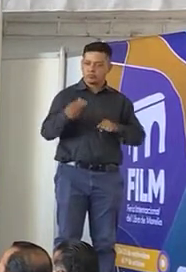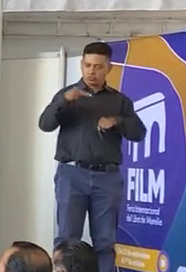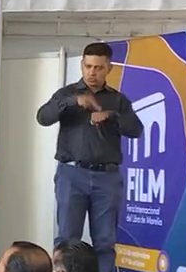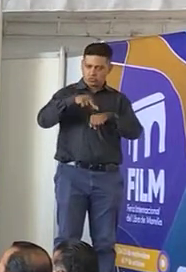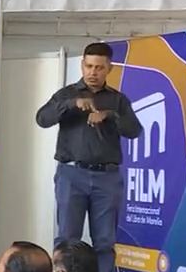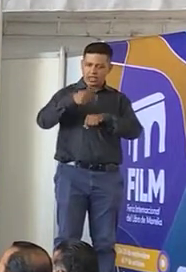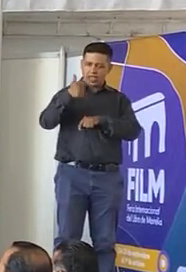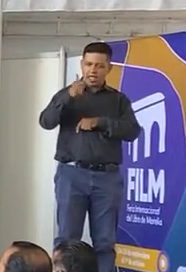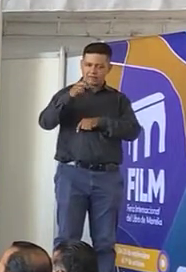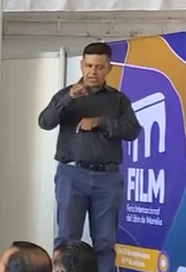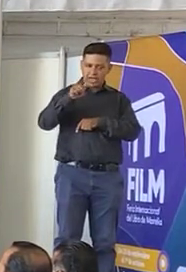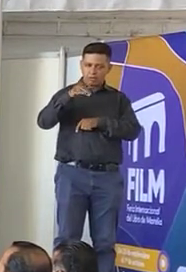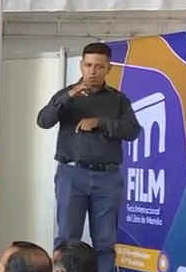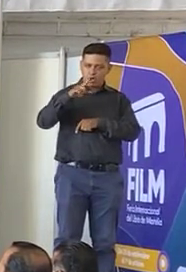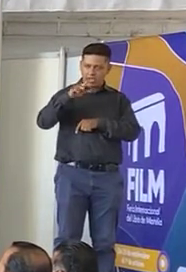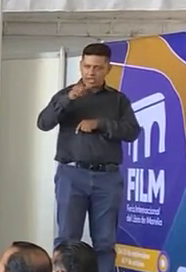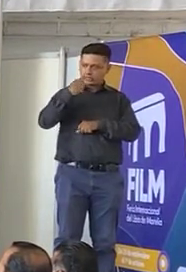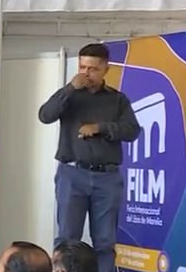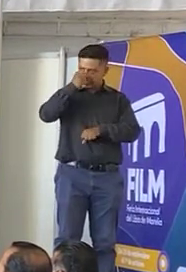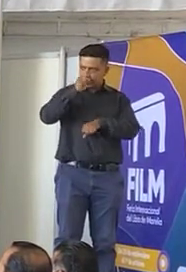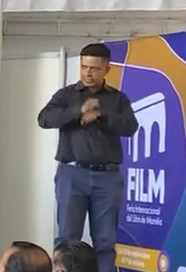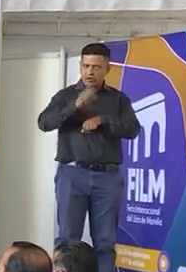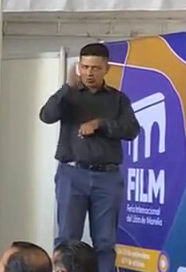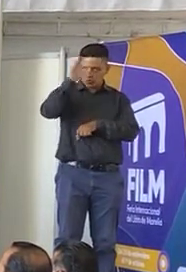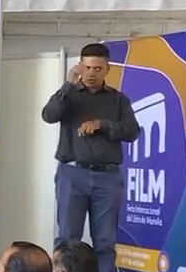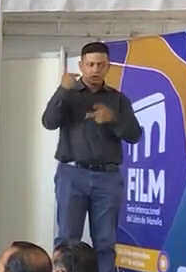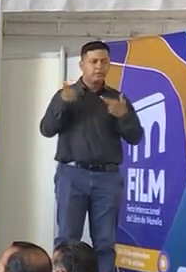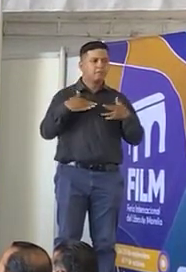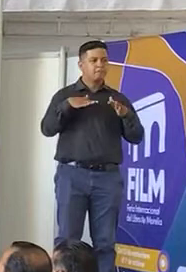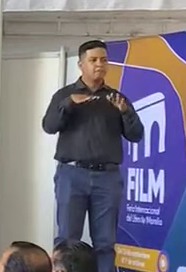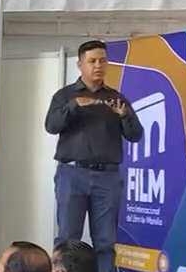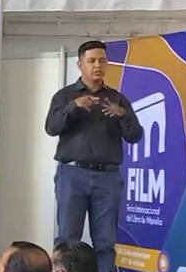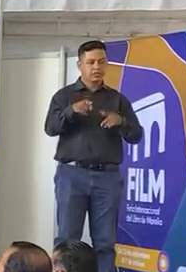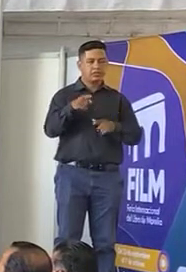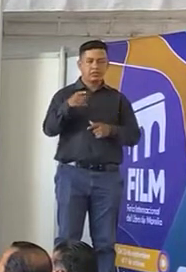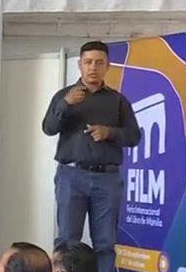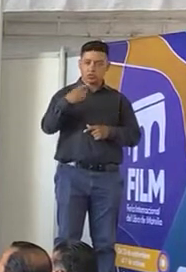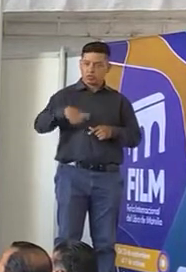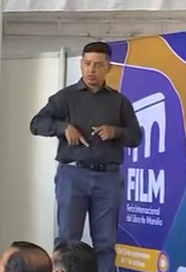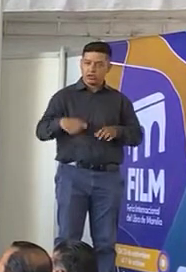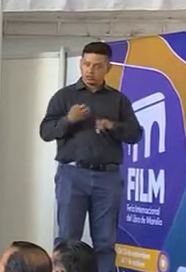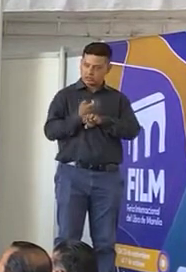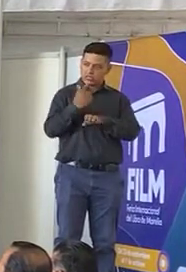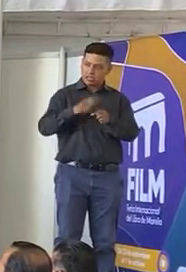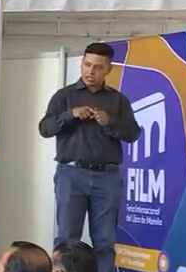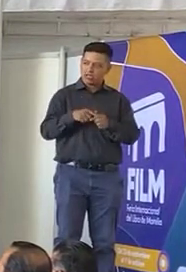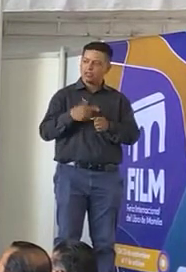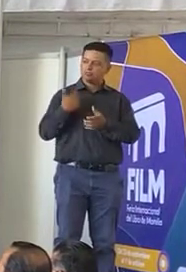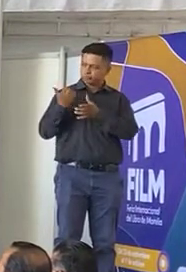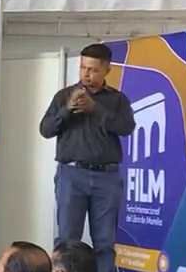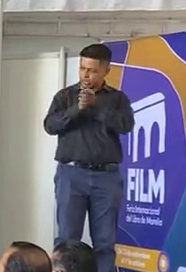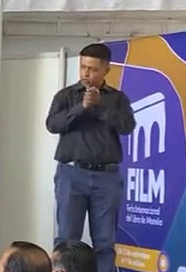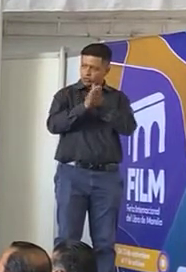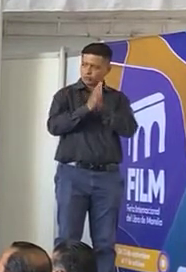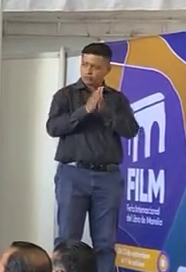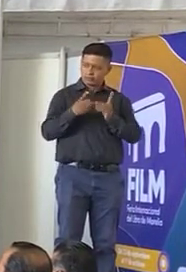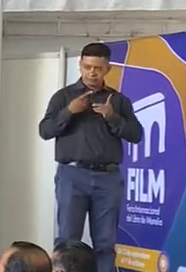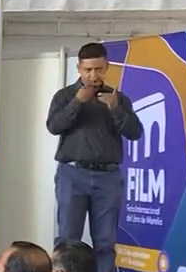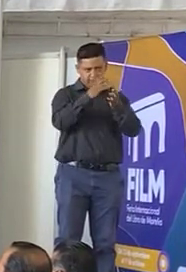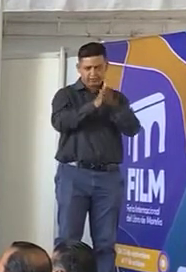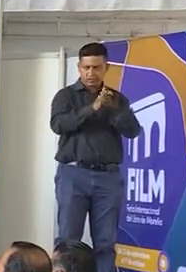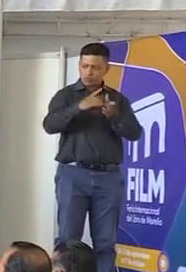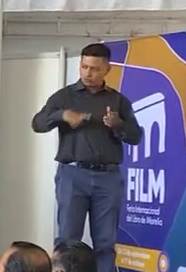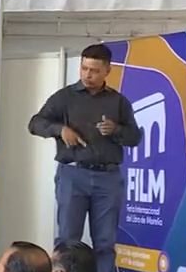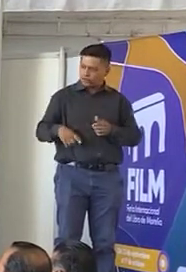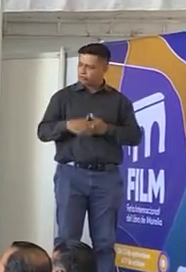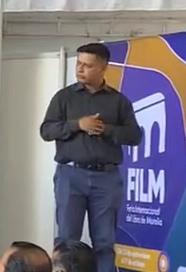doctora Gabriela Molina, secretaria de Cultura y representante del gobernador del estado. Un saludo, por favor, al gobernador, que sabemos que